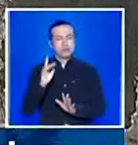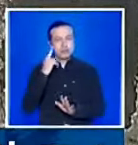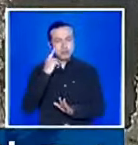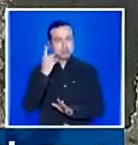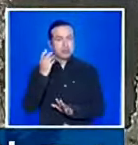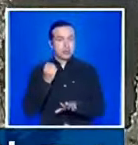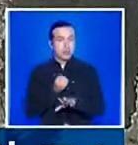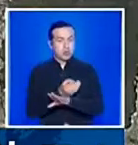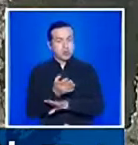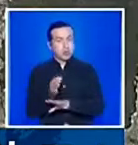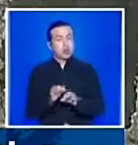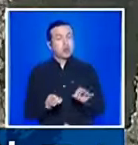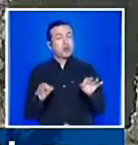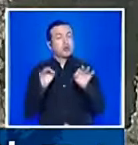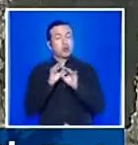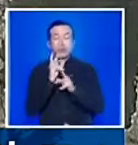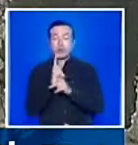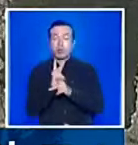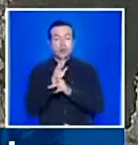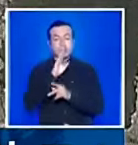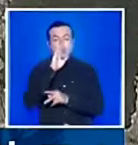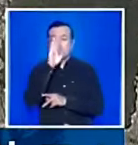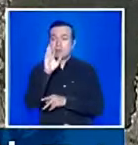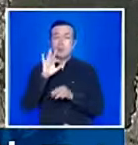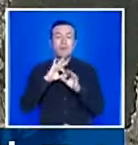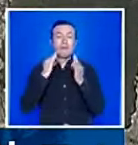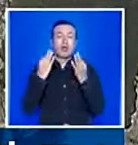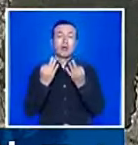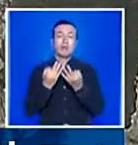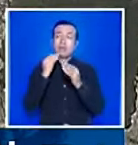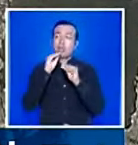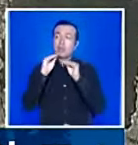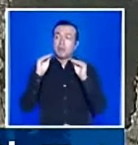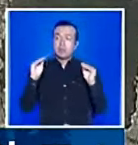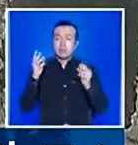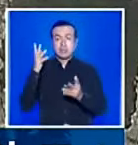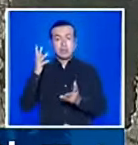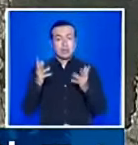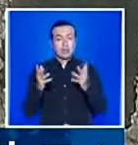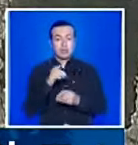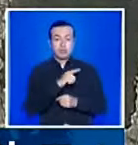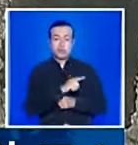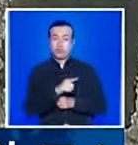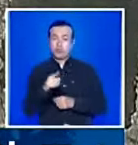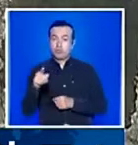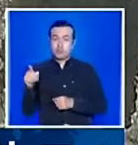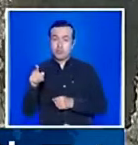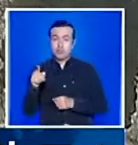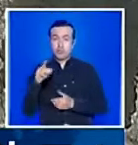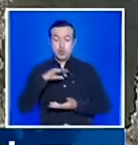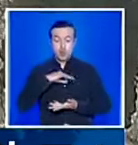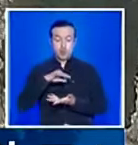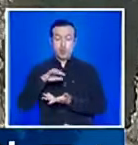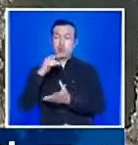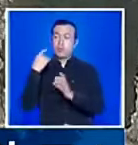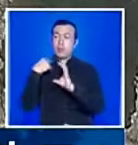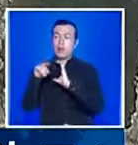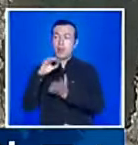las recomendaciones es mantener contacto permanente con sus familiares y, si es posible, compartir su ubicación en tiempo